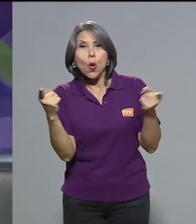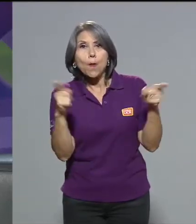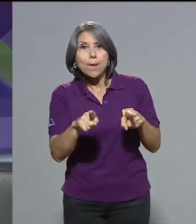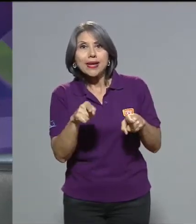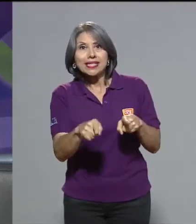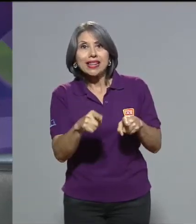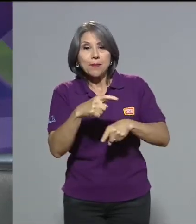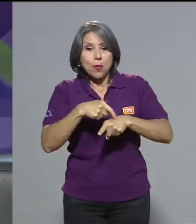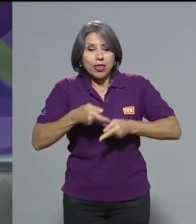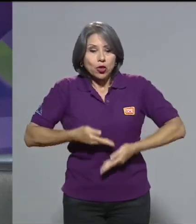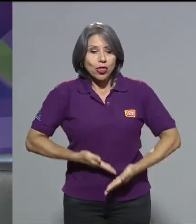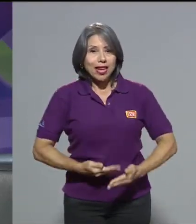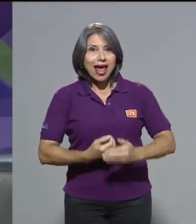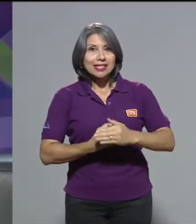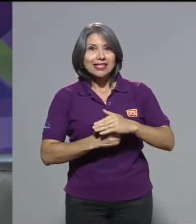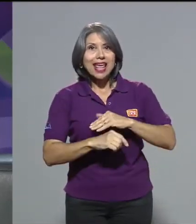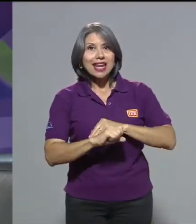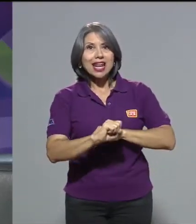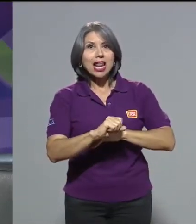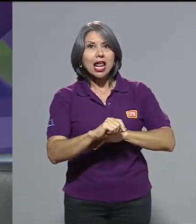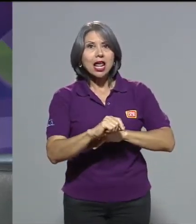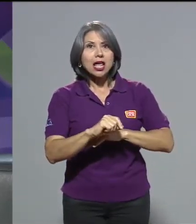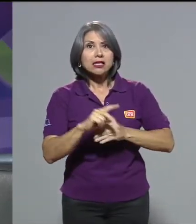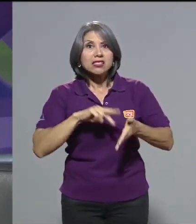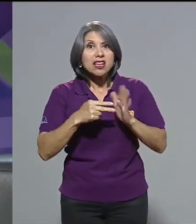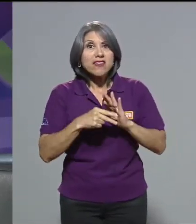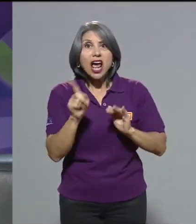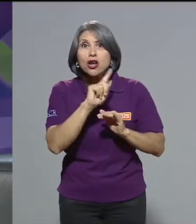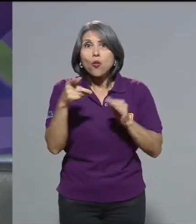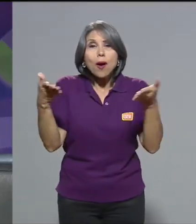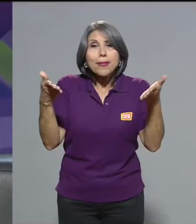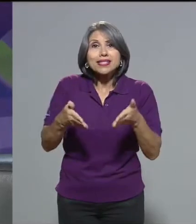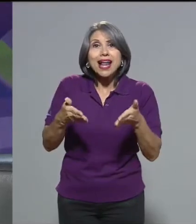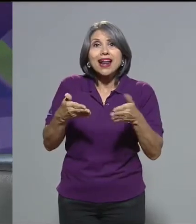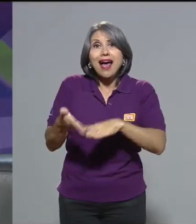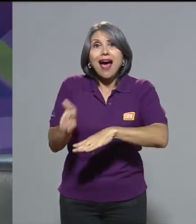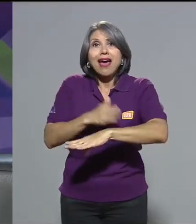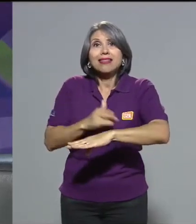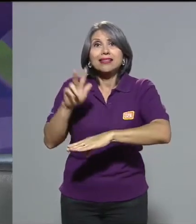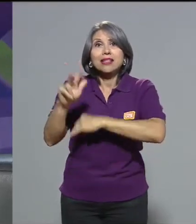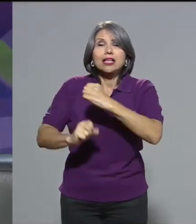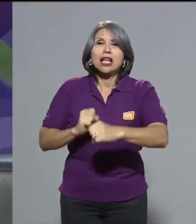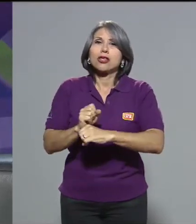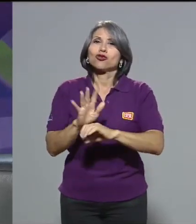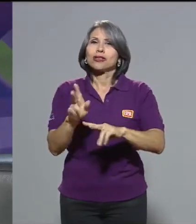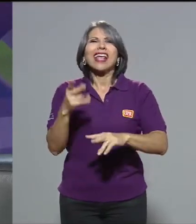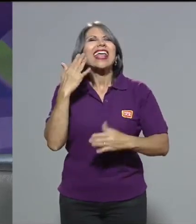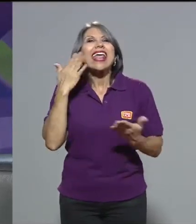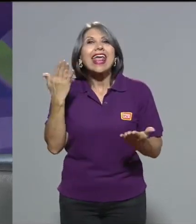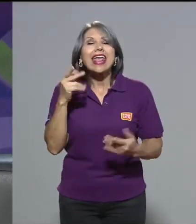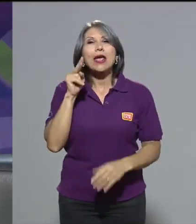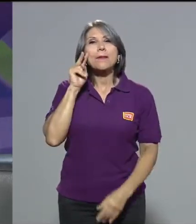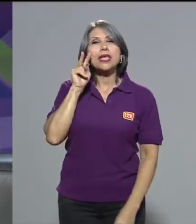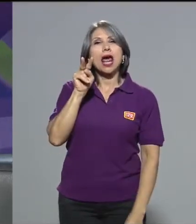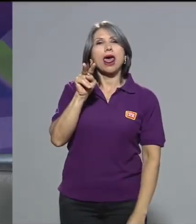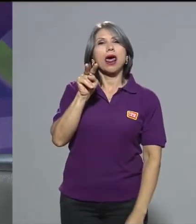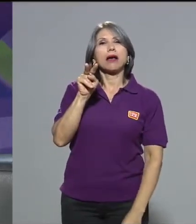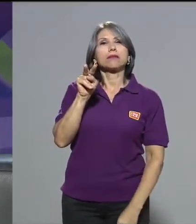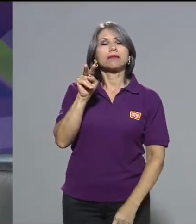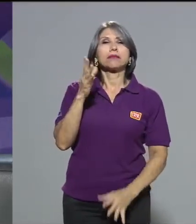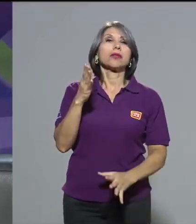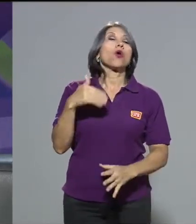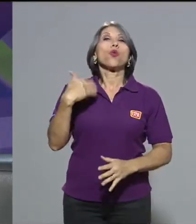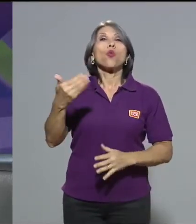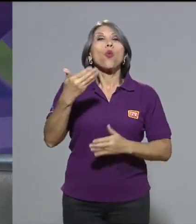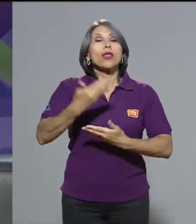presentar antes de los 3 años, y es la mirada. Cuando un niño con autismo, cuando un niño nace y no